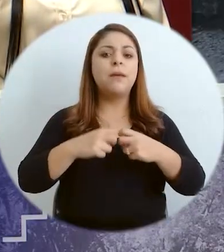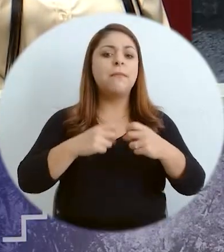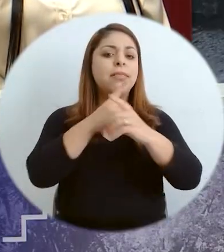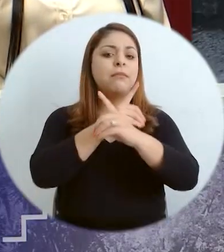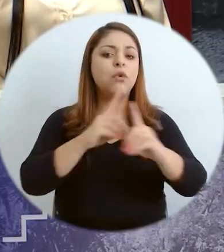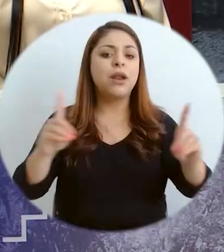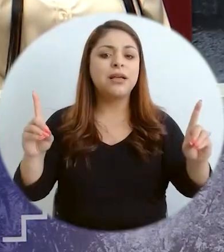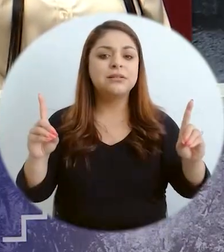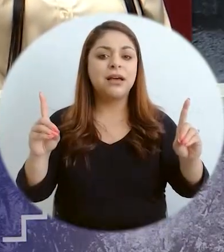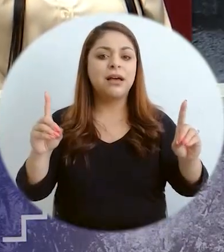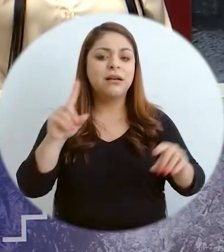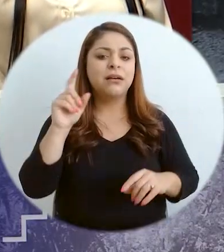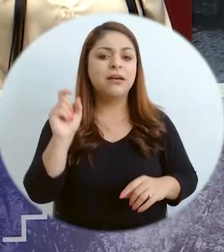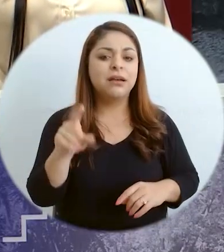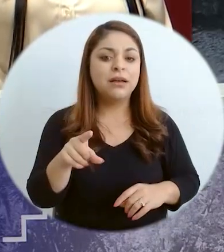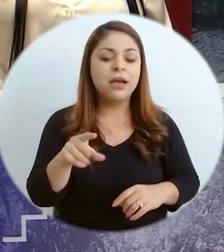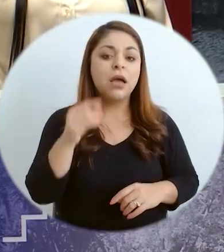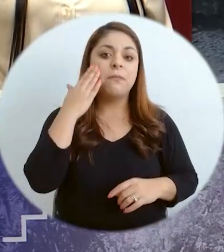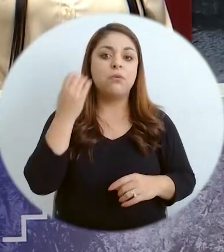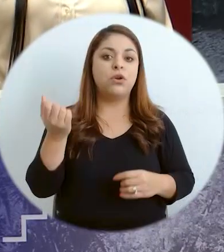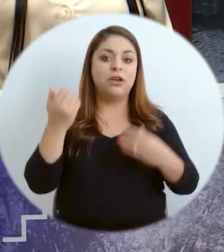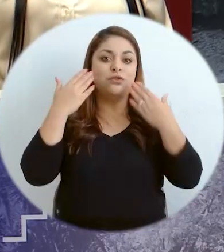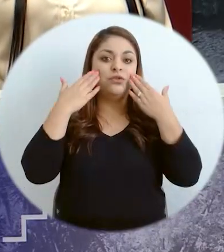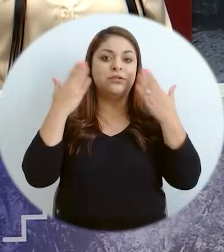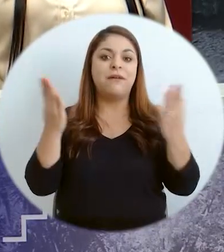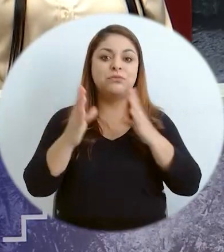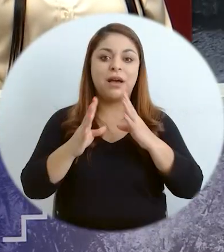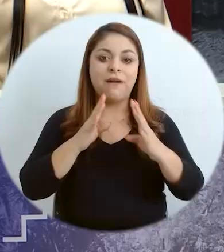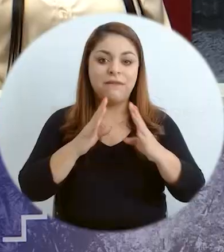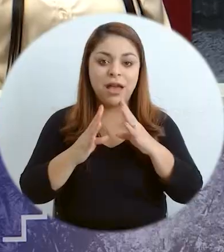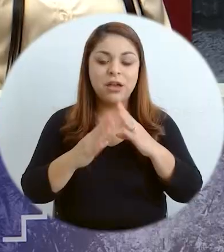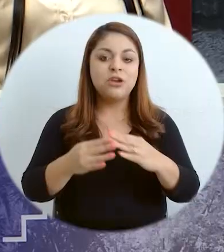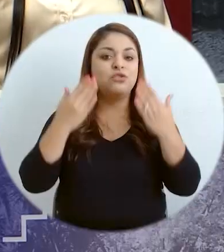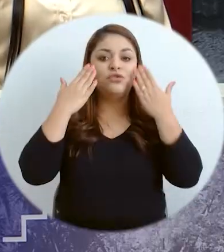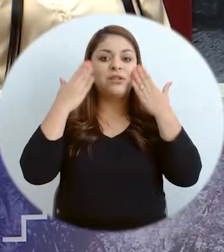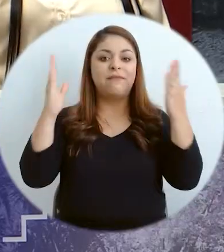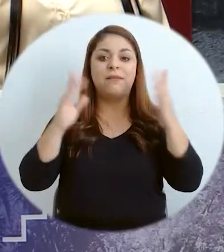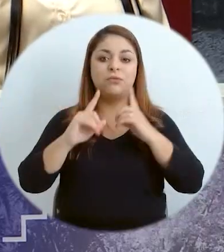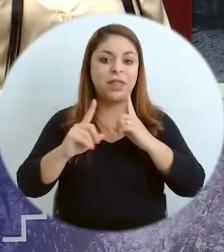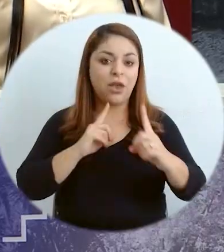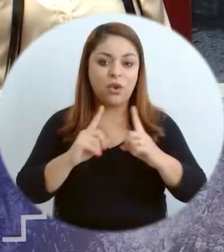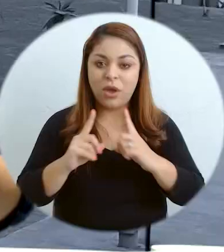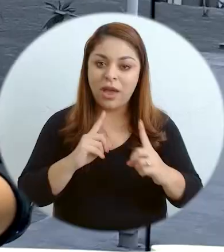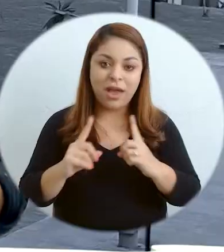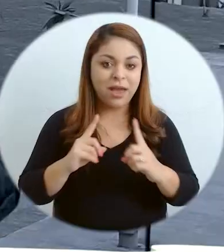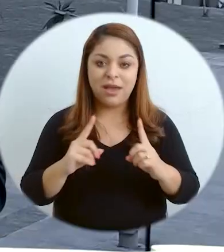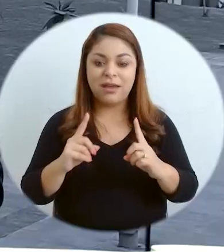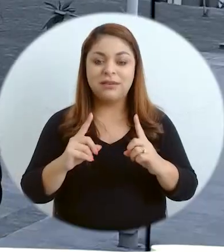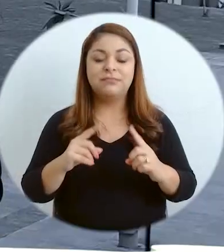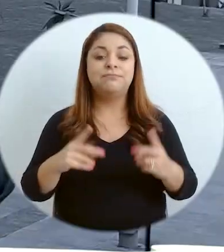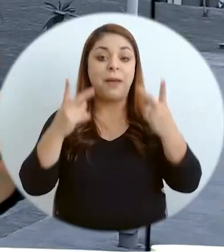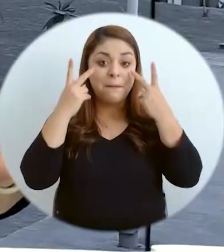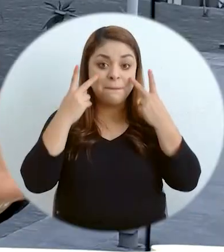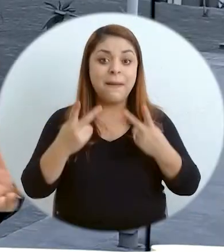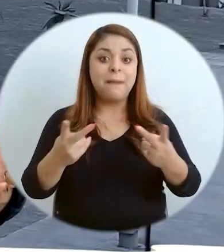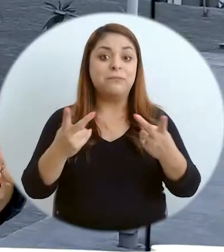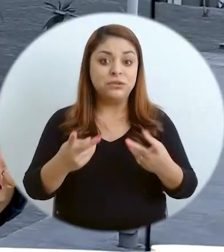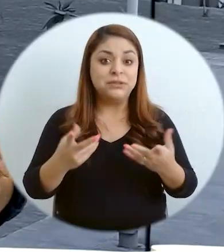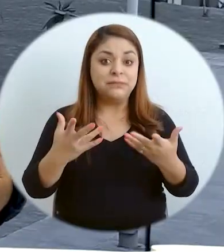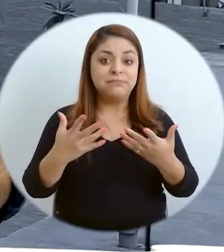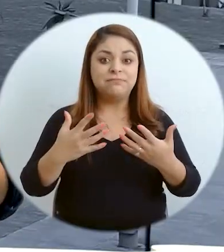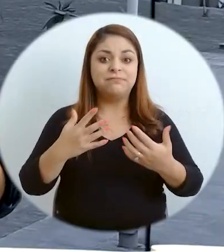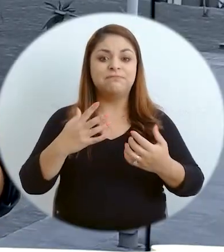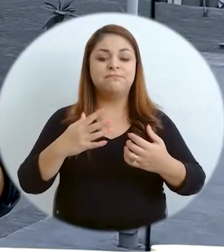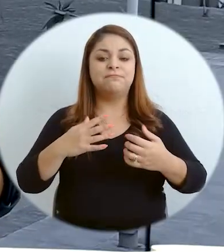democracia? Porque no sabemos hablar, porque no sabemos dialogar. Lo vemos en los